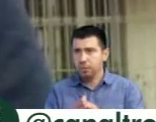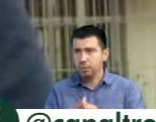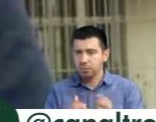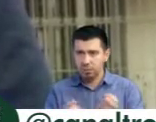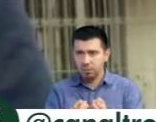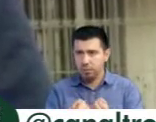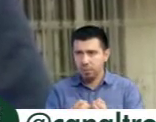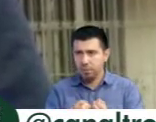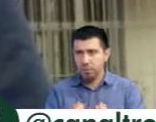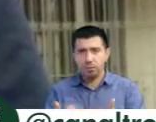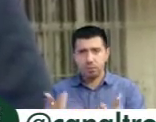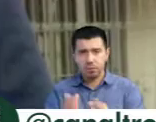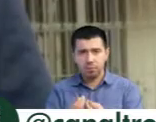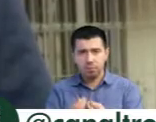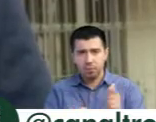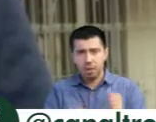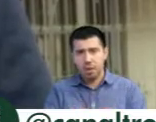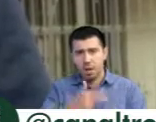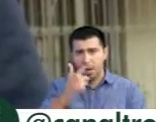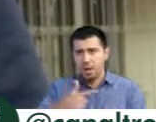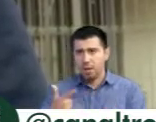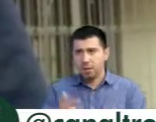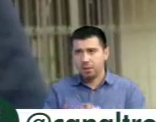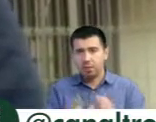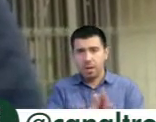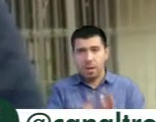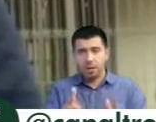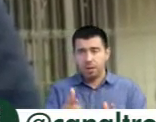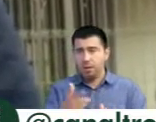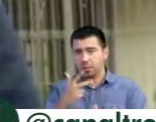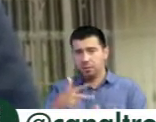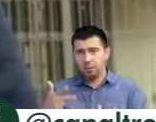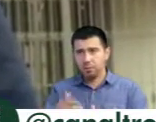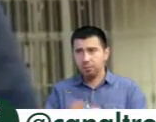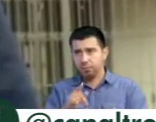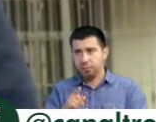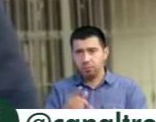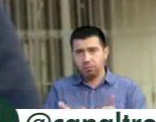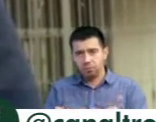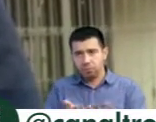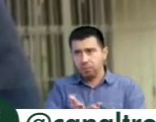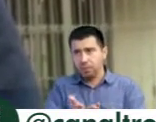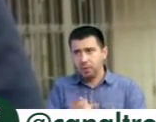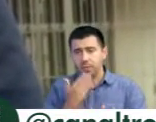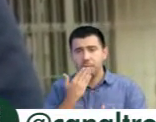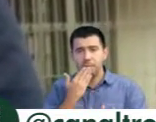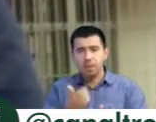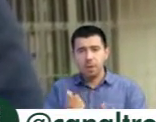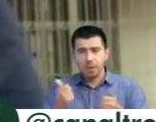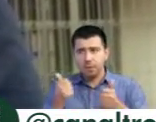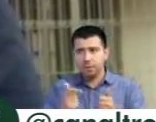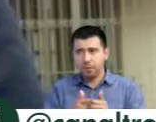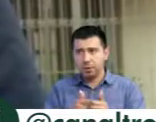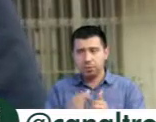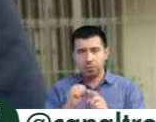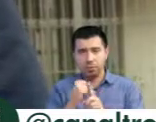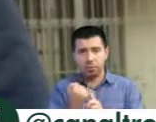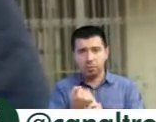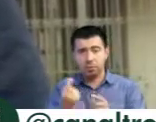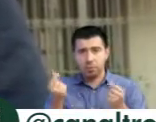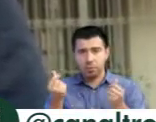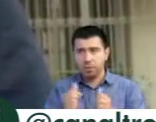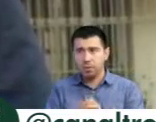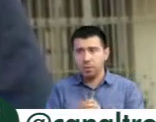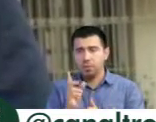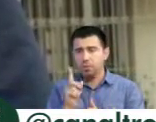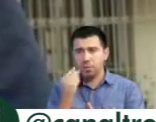través de los actos legislativos y proyectos de ley generen el verdadero beneficio social y económico de nuestro país y no propios